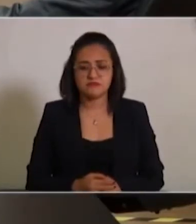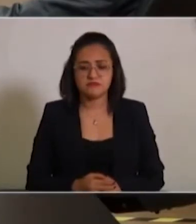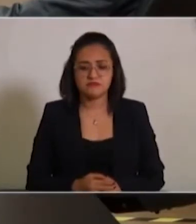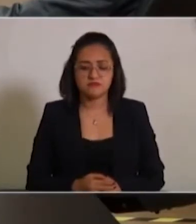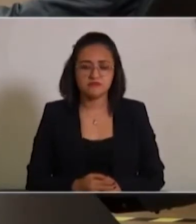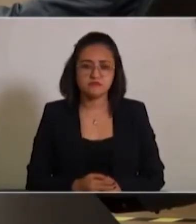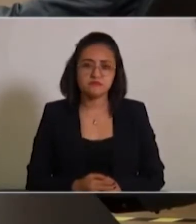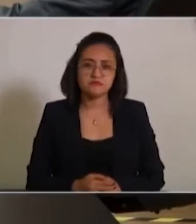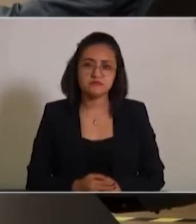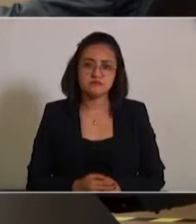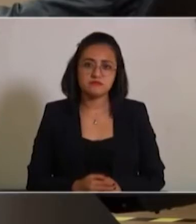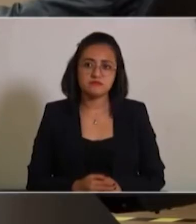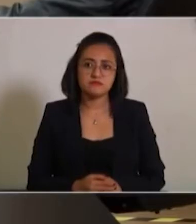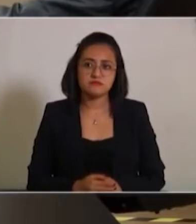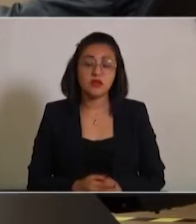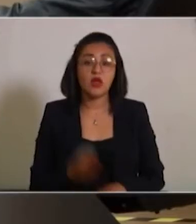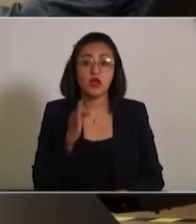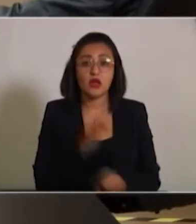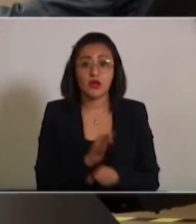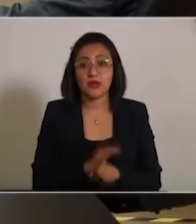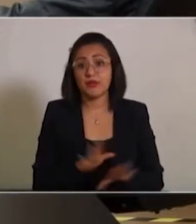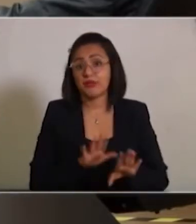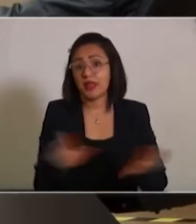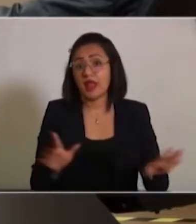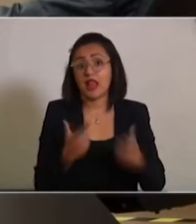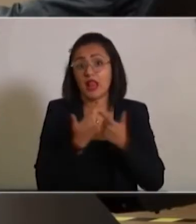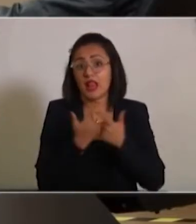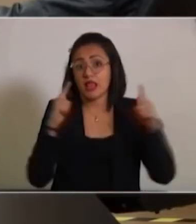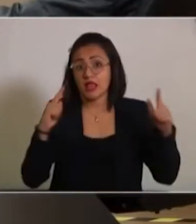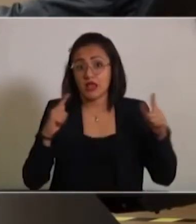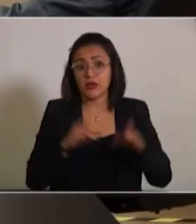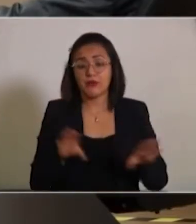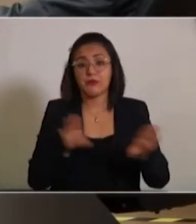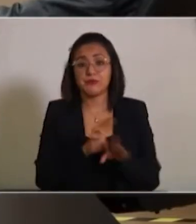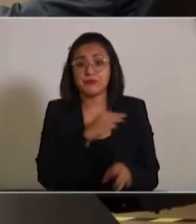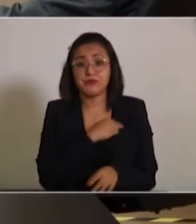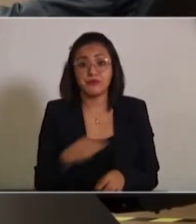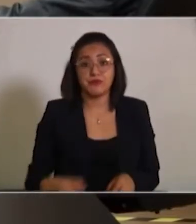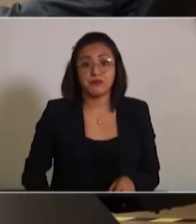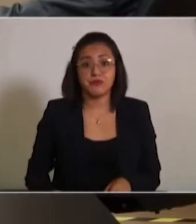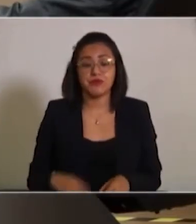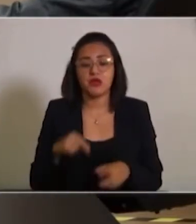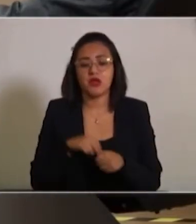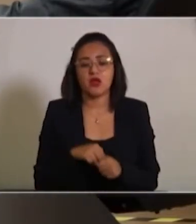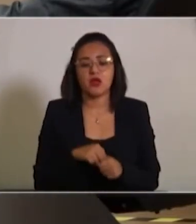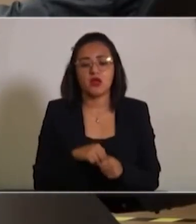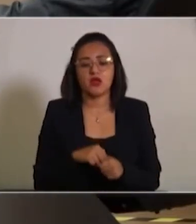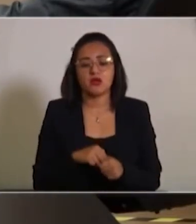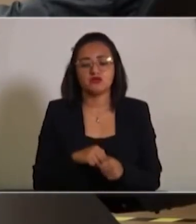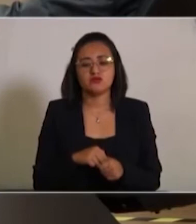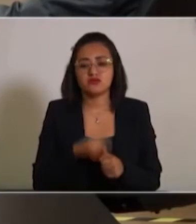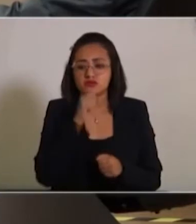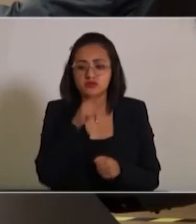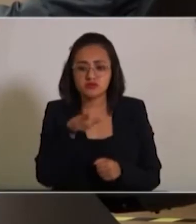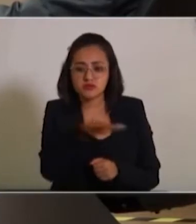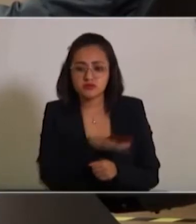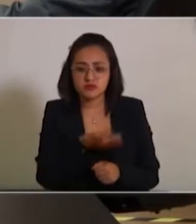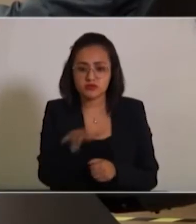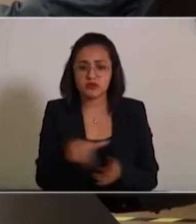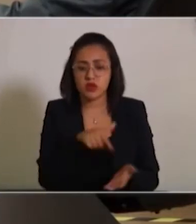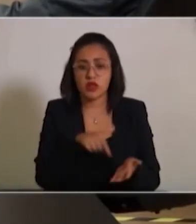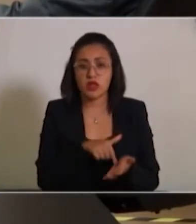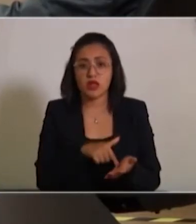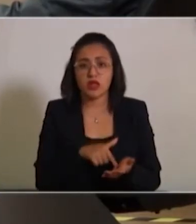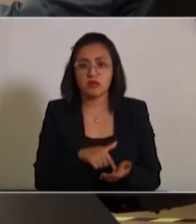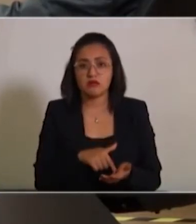al contrario. Ya los liberamos a los municipios de esa zona